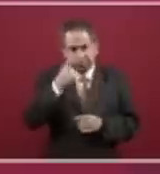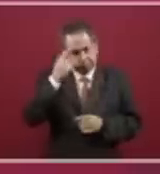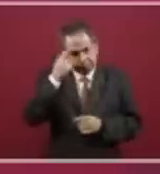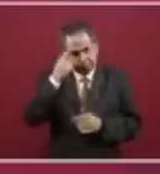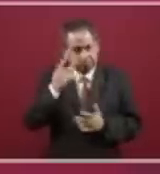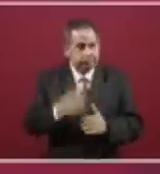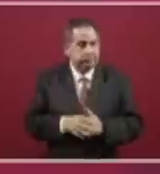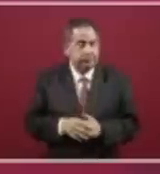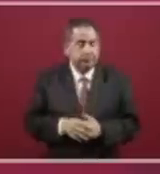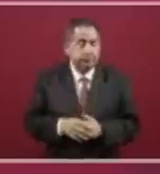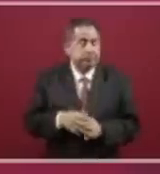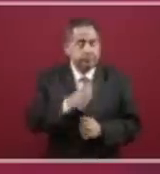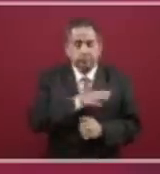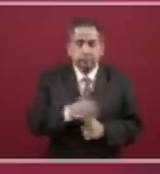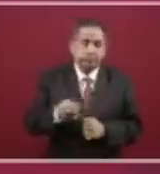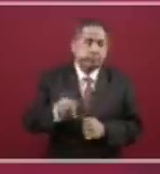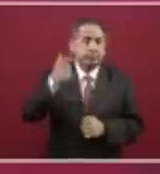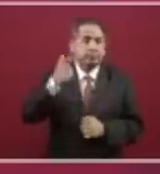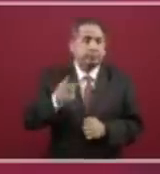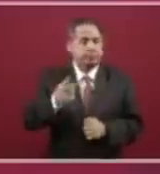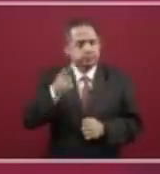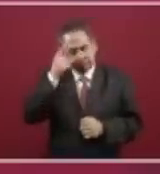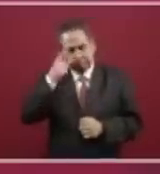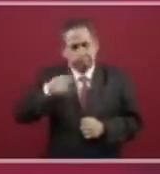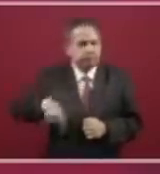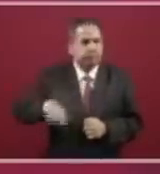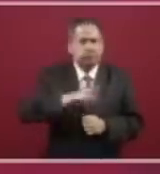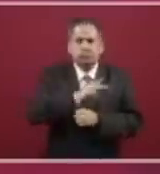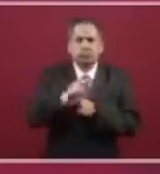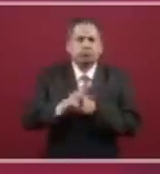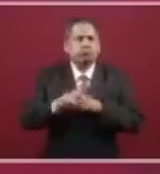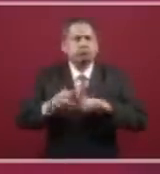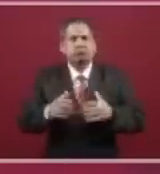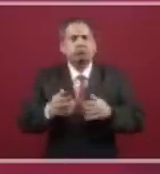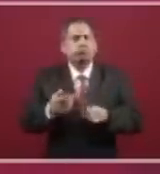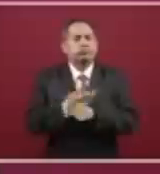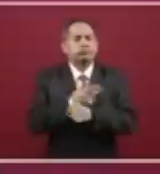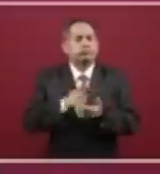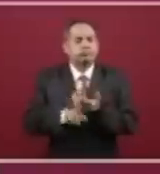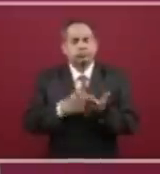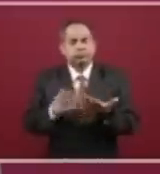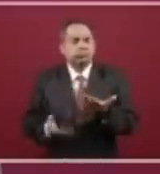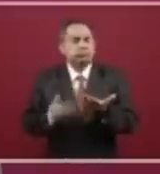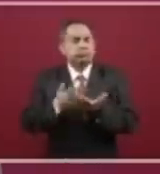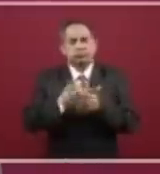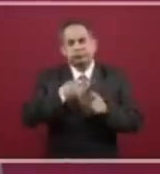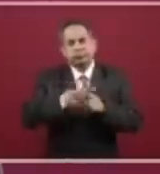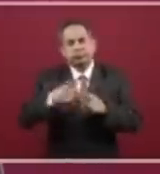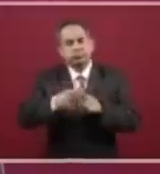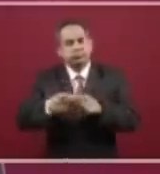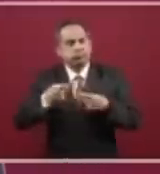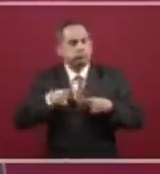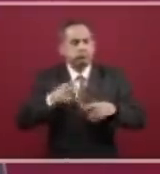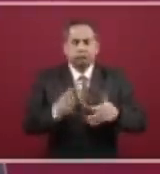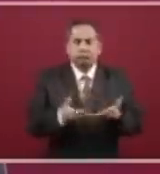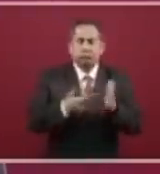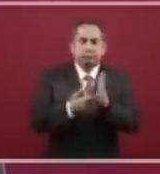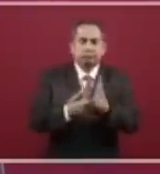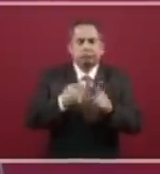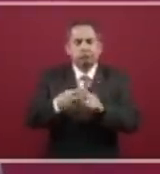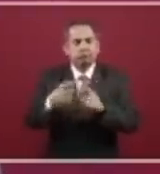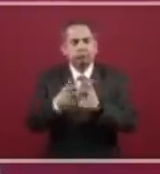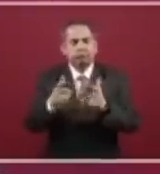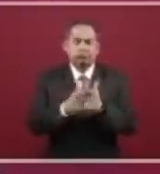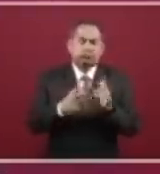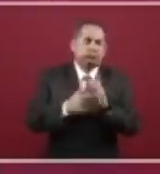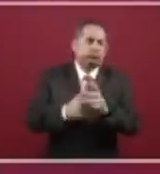hecho sin precedentes para la vida pública de nuestro país se pusieron a disposición de toda la población y de los grupos interesados